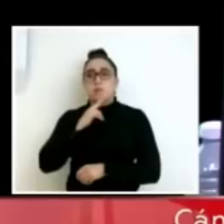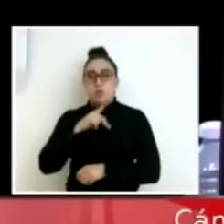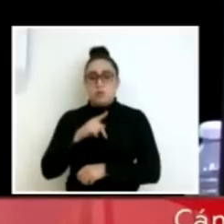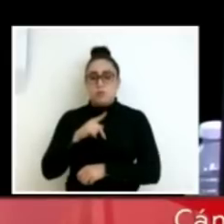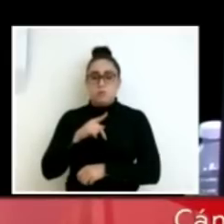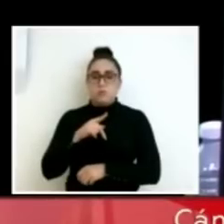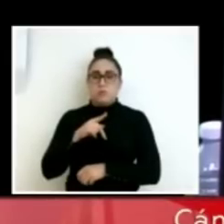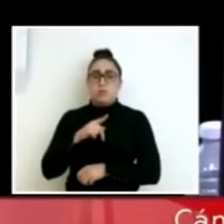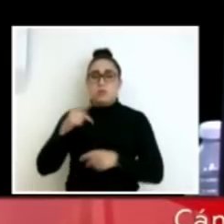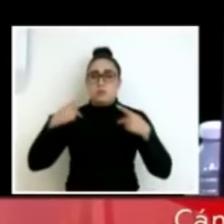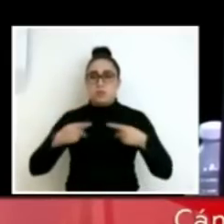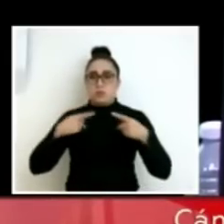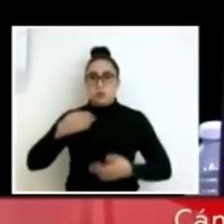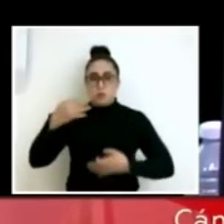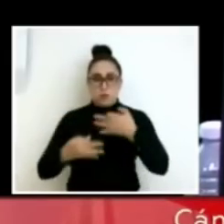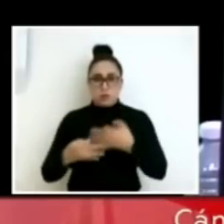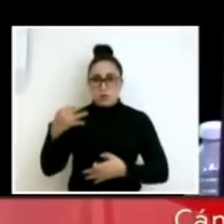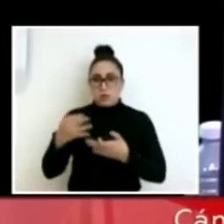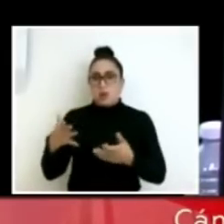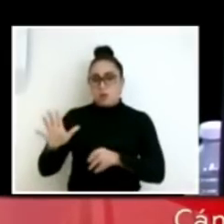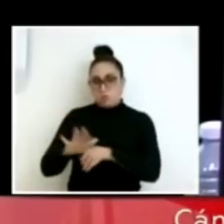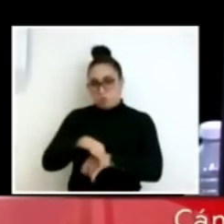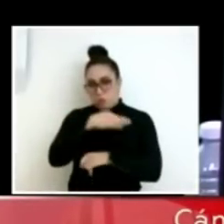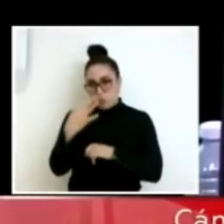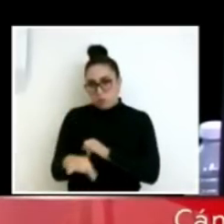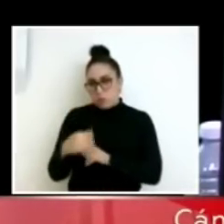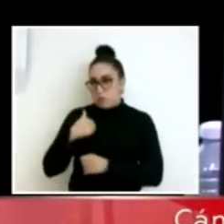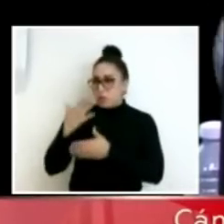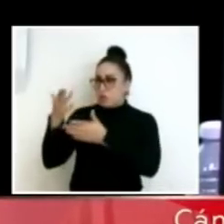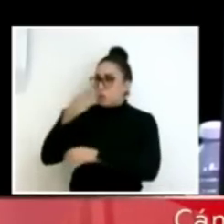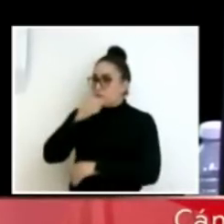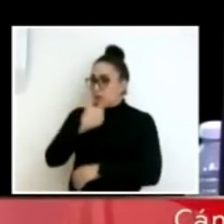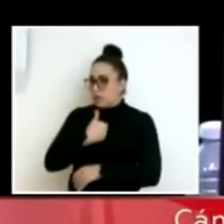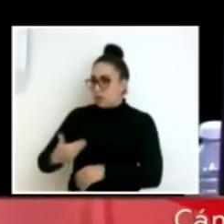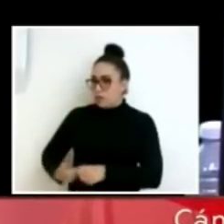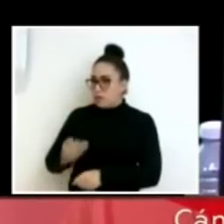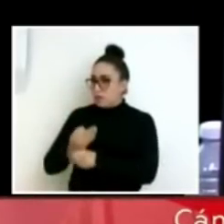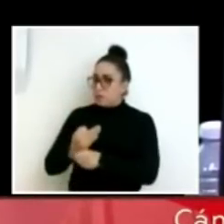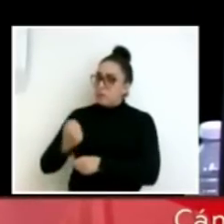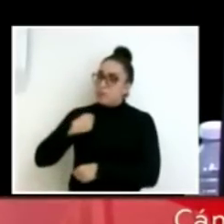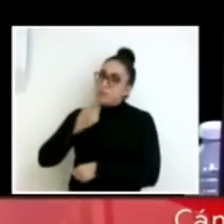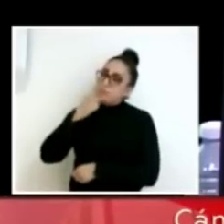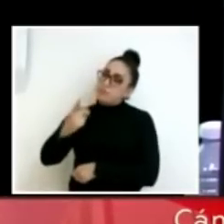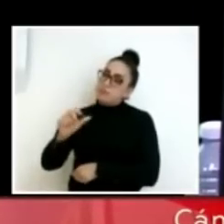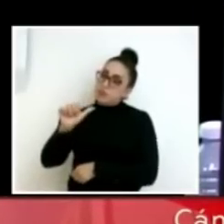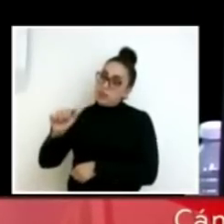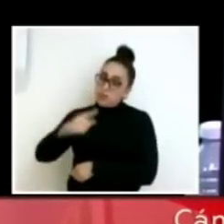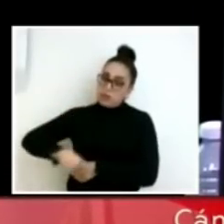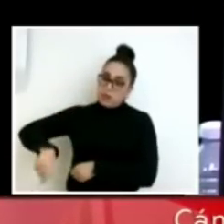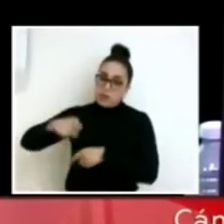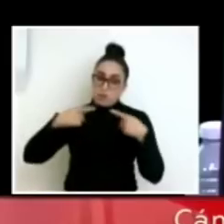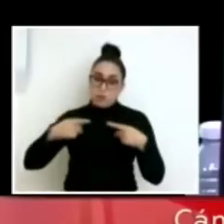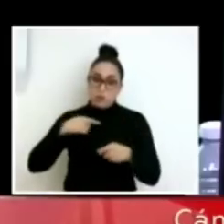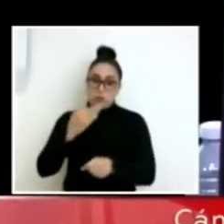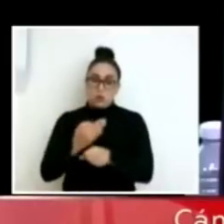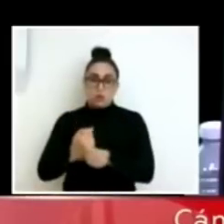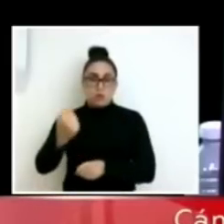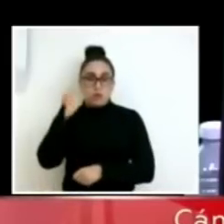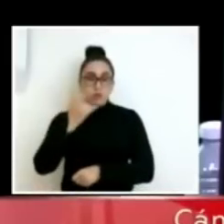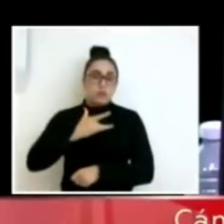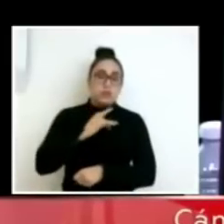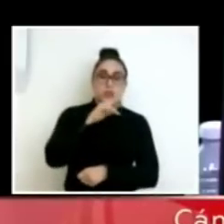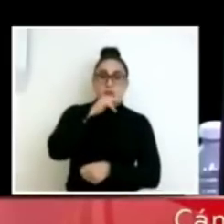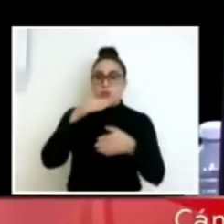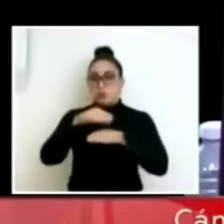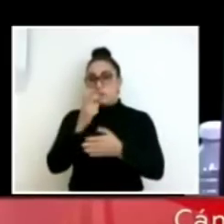actuación de los jueces. Y por último, presidente, decirle a quienes legítimamente pudieran tener preocupaciones sobre esta